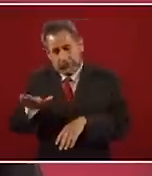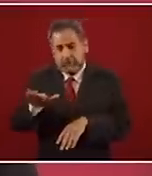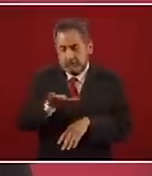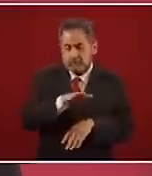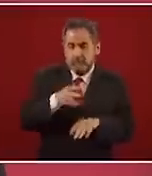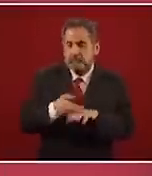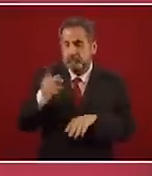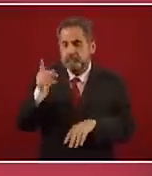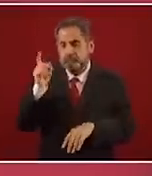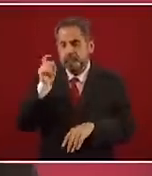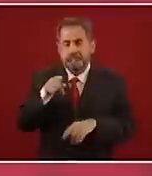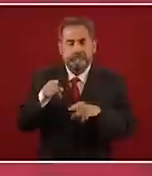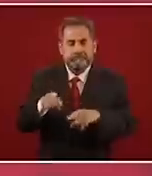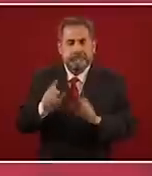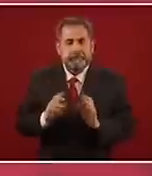muy